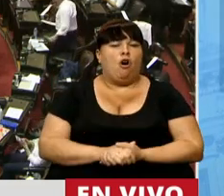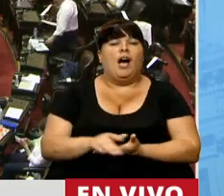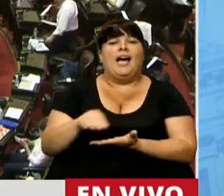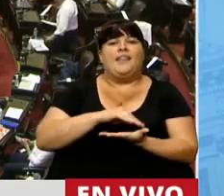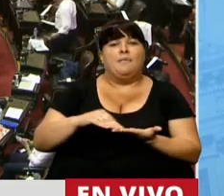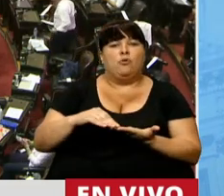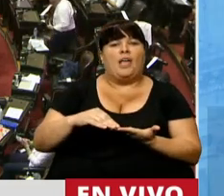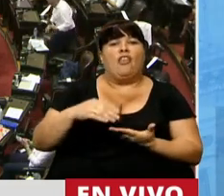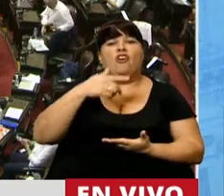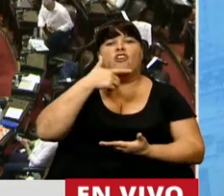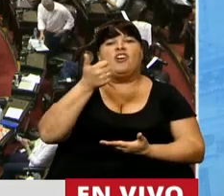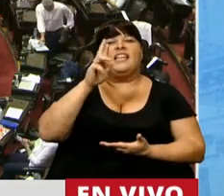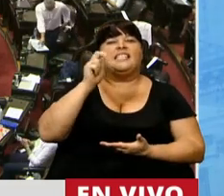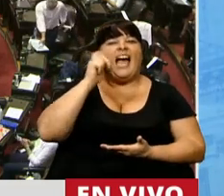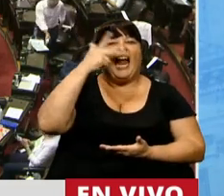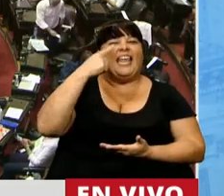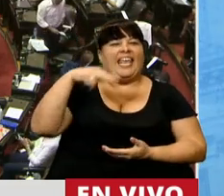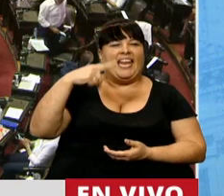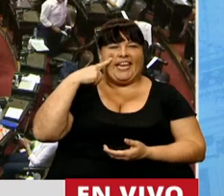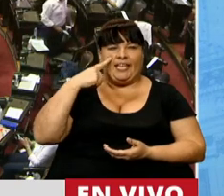el diputado Jorge Sarghini.